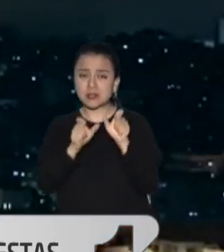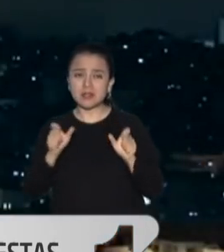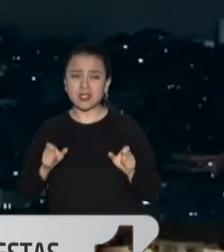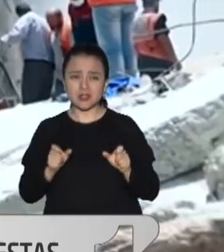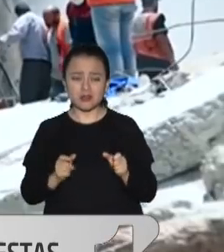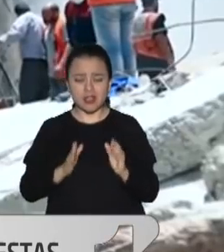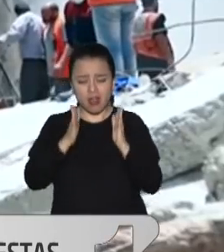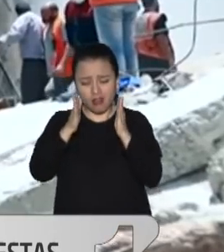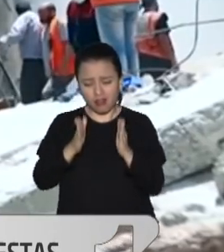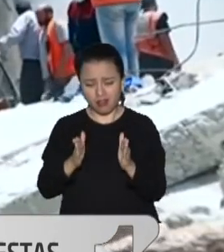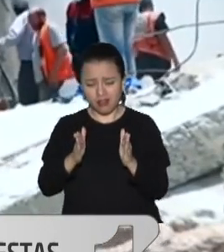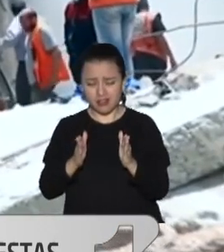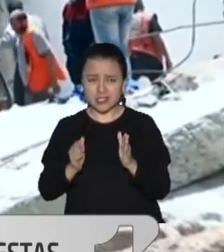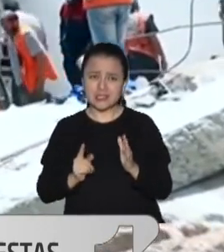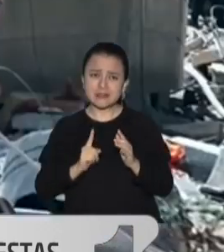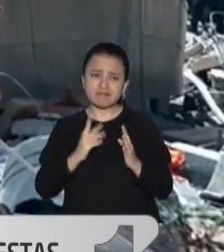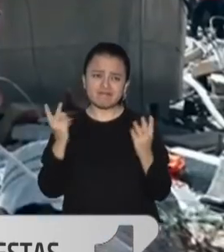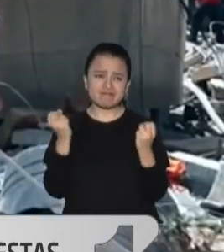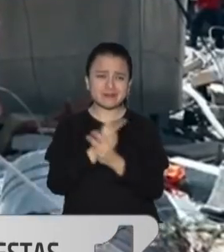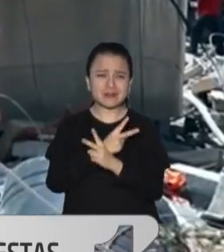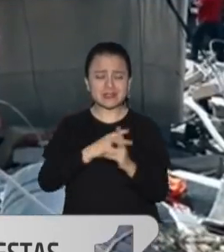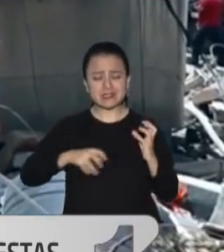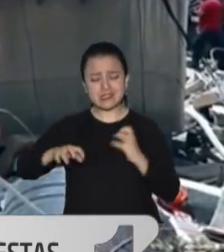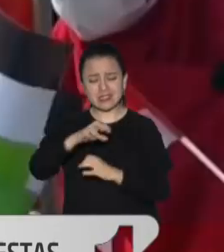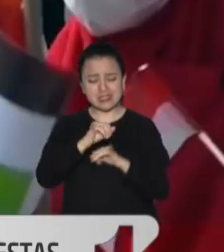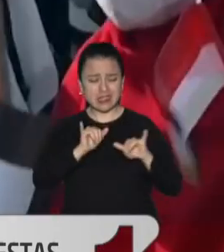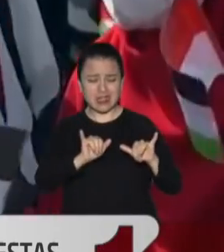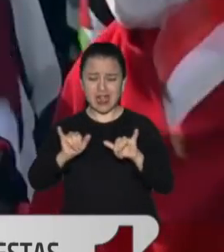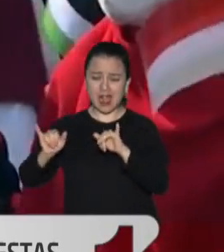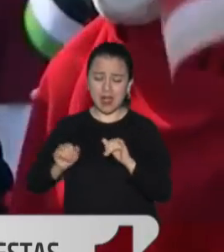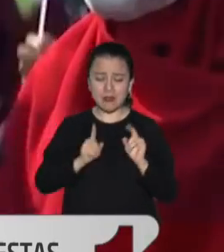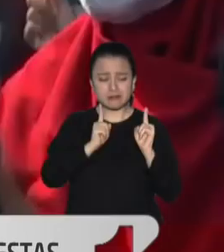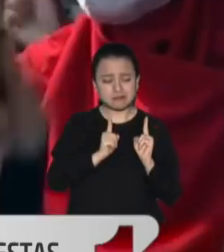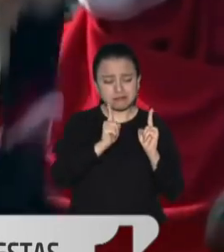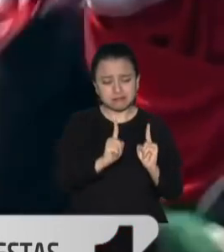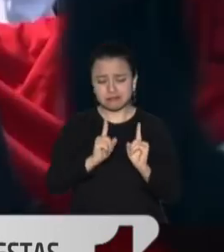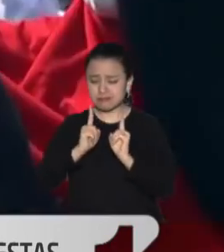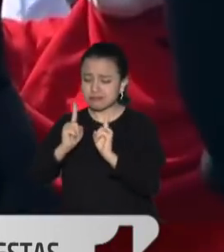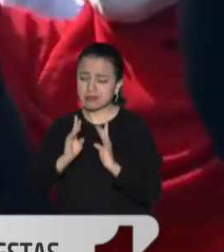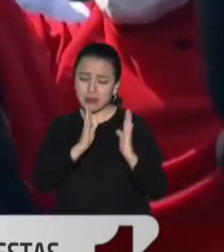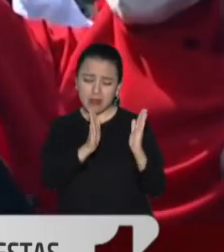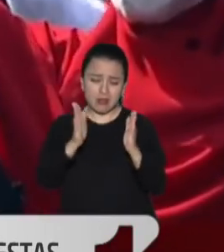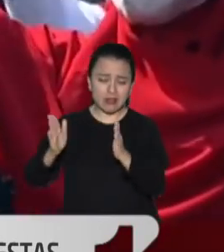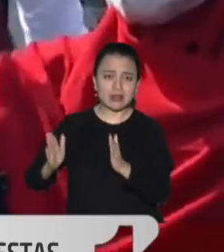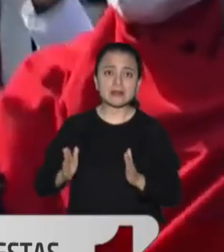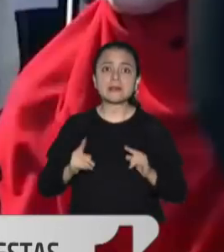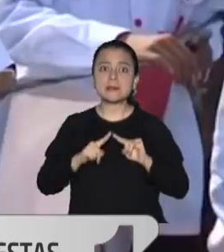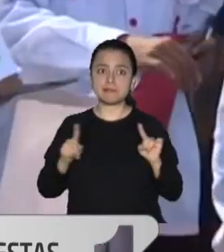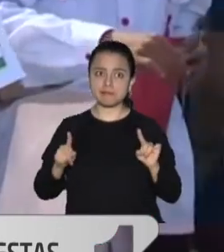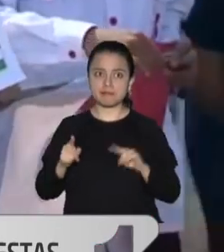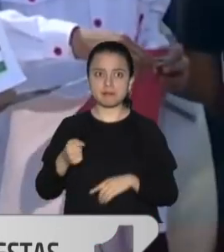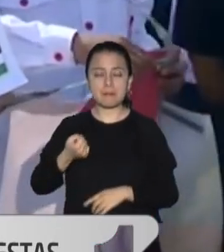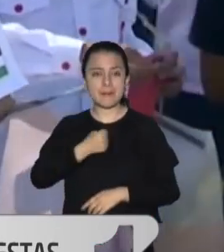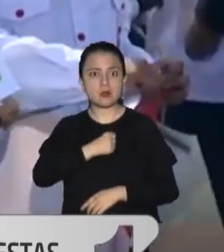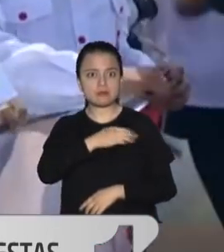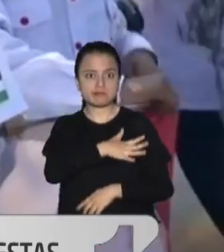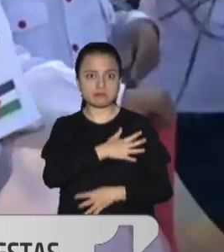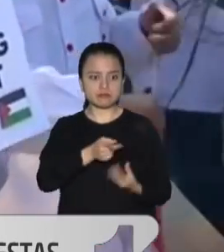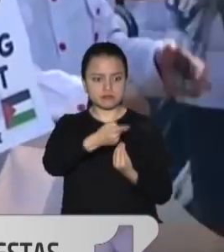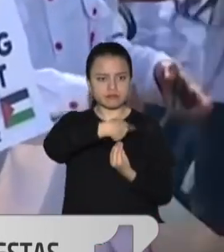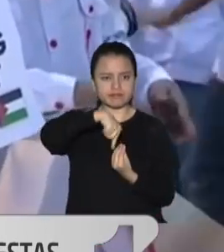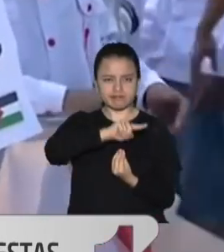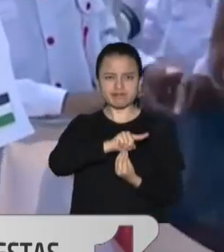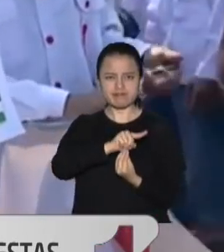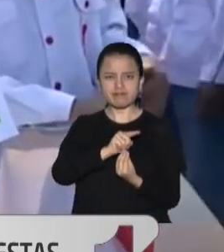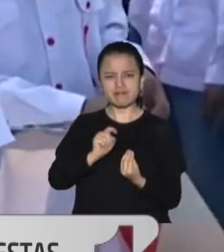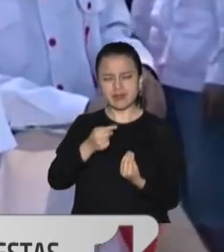de la violencia más mortífera que la región ha visto en años. Varios grupos palestinos, incluidos los combatientes del Hamas en